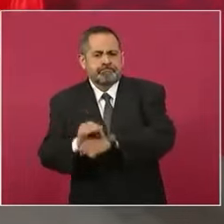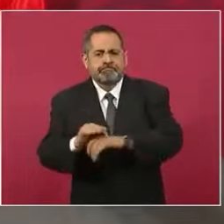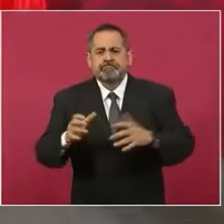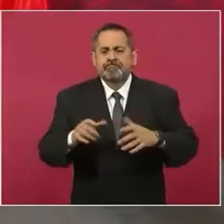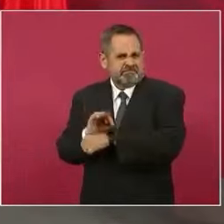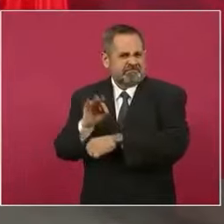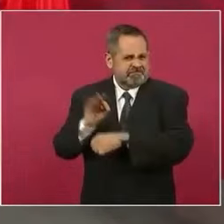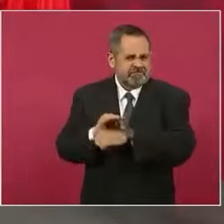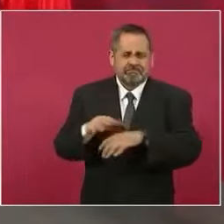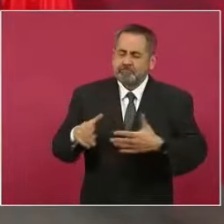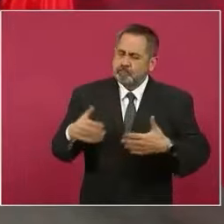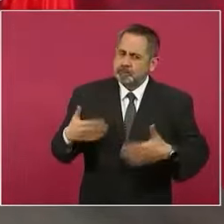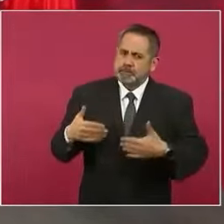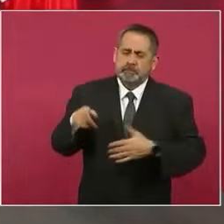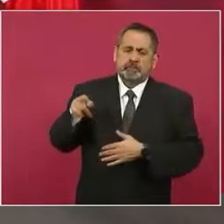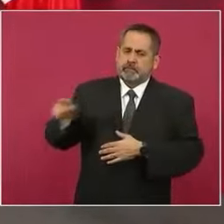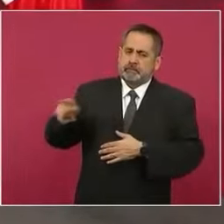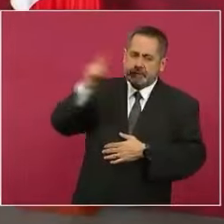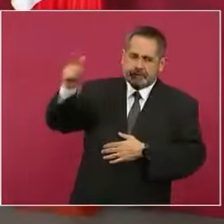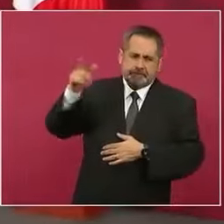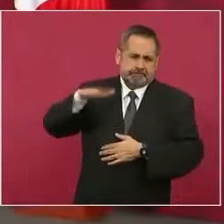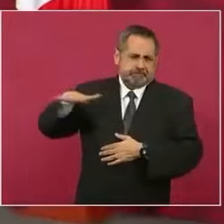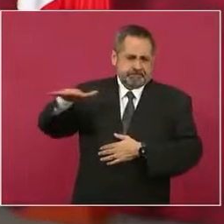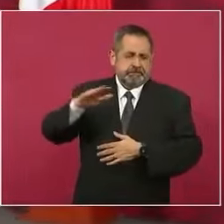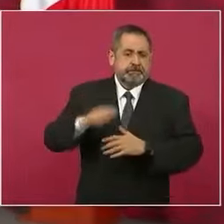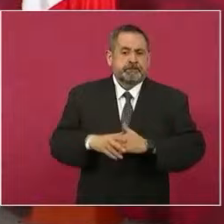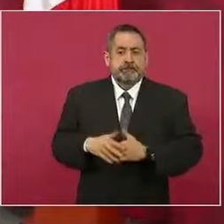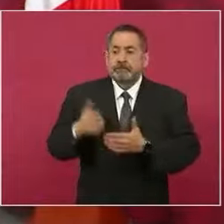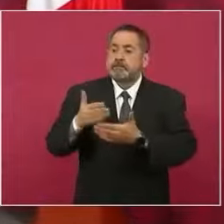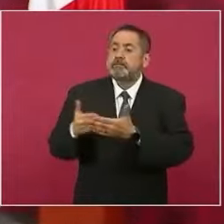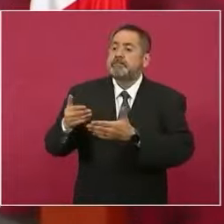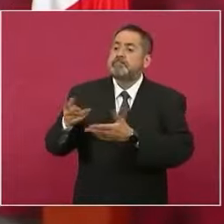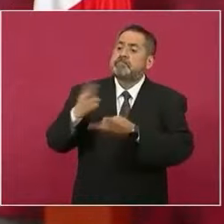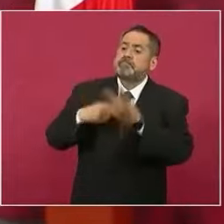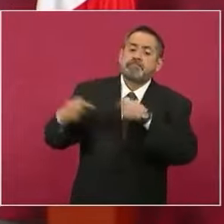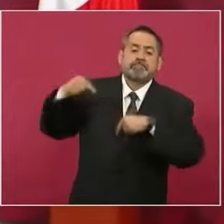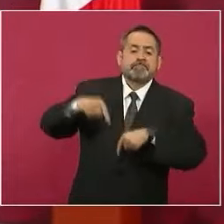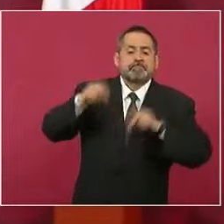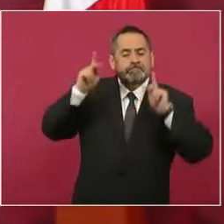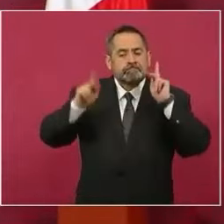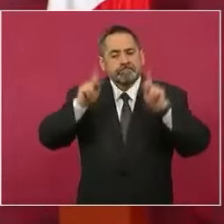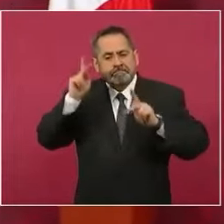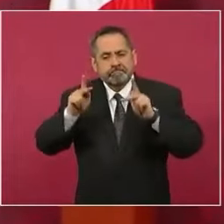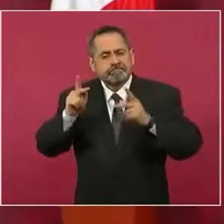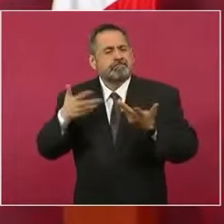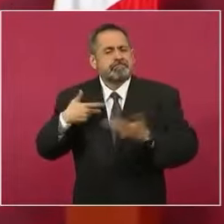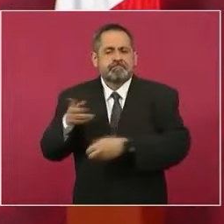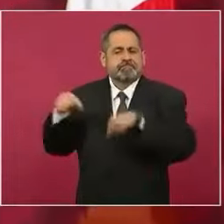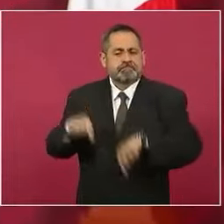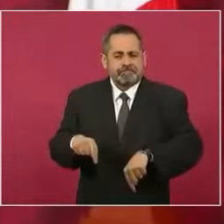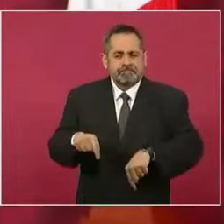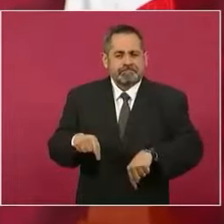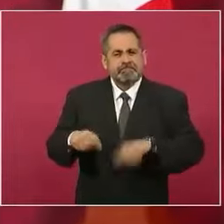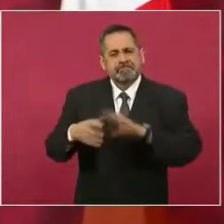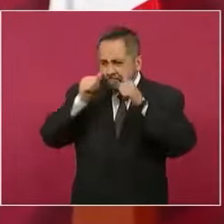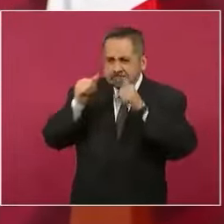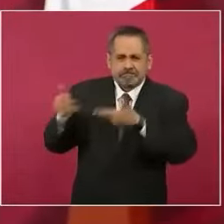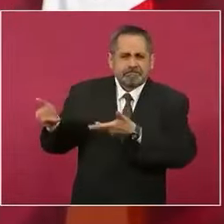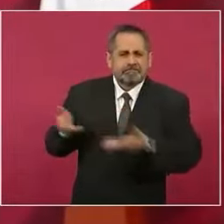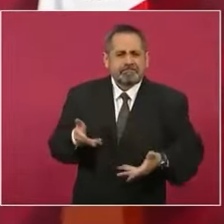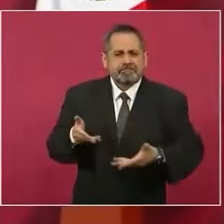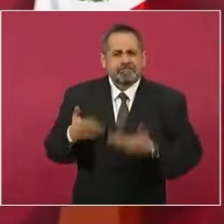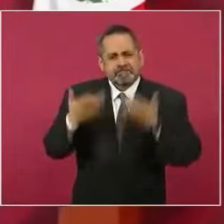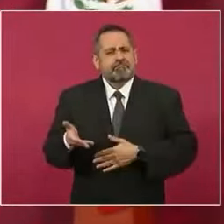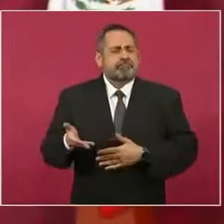los trabajadores en el Reino Unido, y ahora está de visita y lo invitamos para que